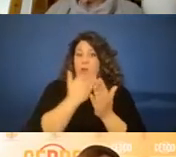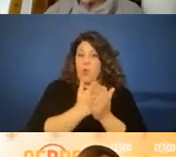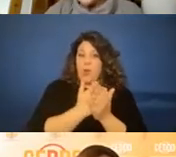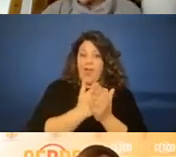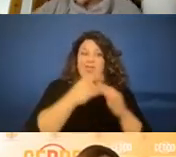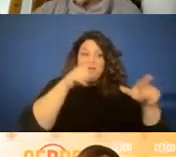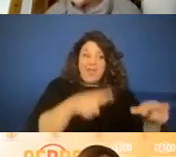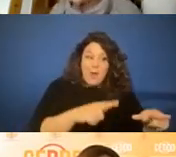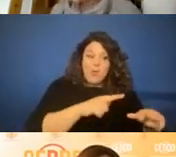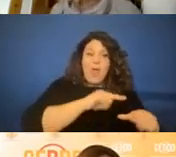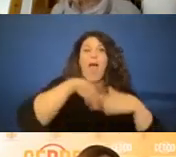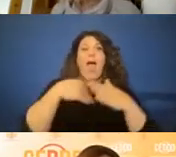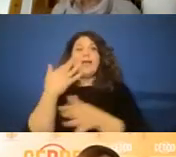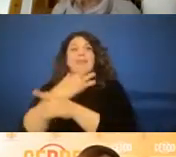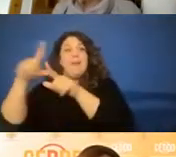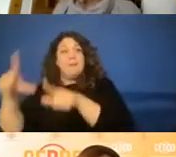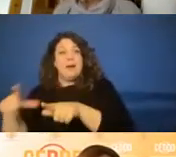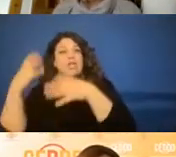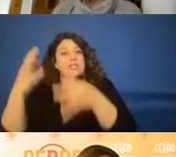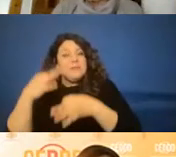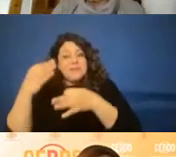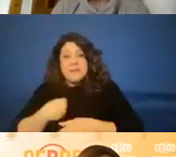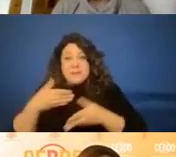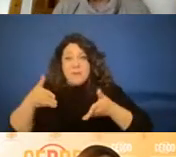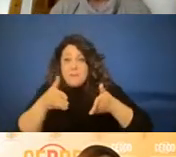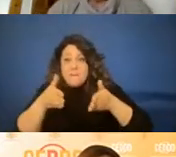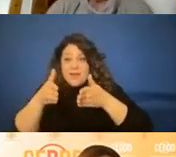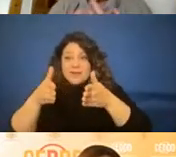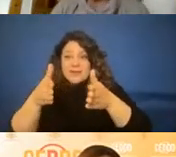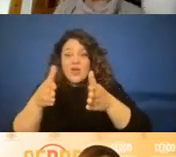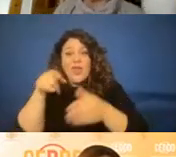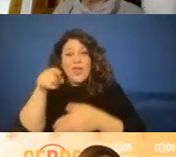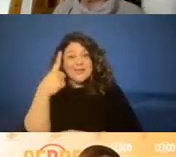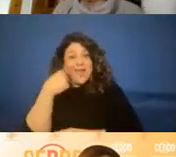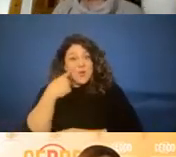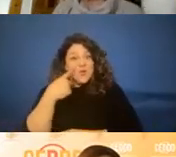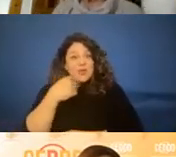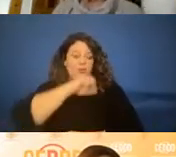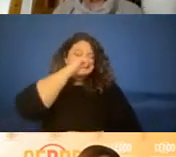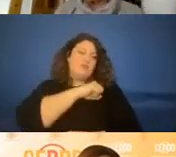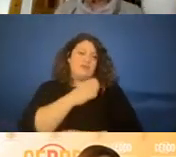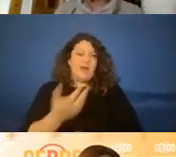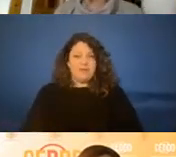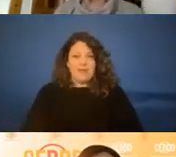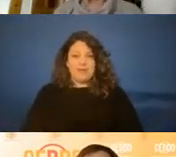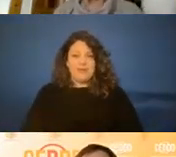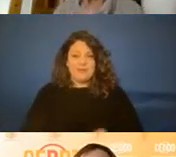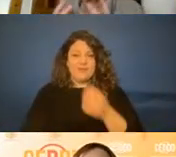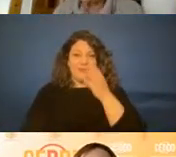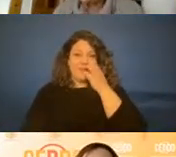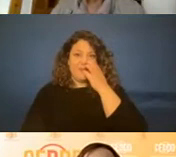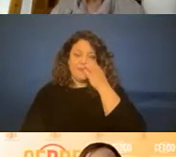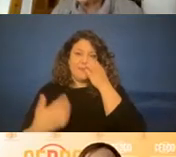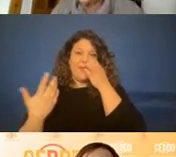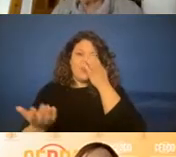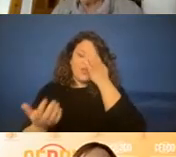mismo espacio, por el mismo pasillo, esa rutina le encantará. Entonces yo lo que tengo que hacer también es